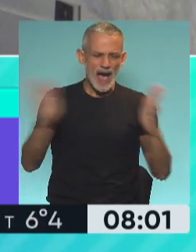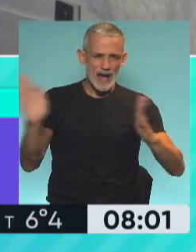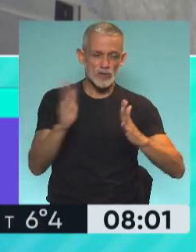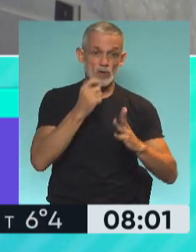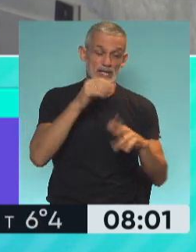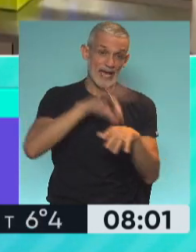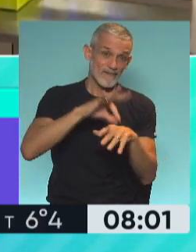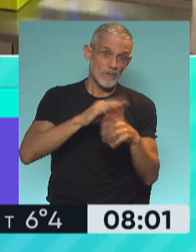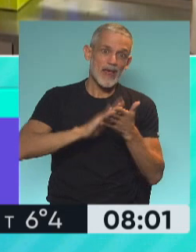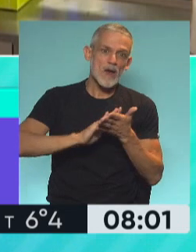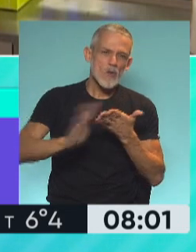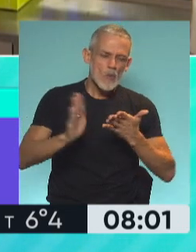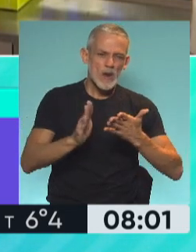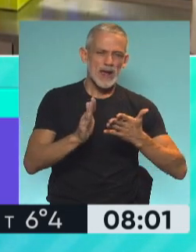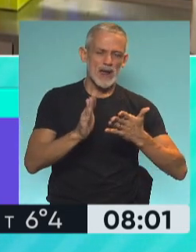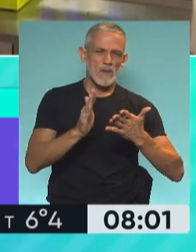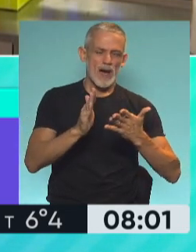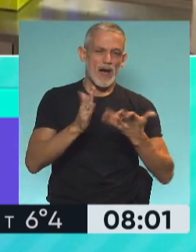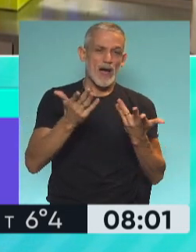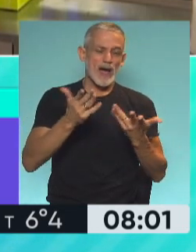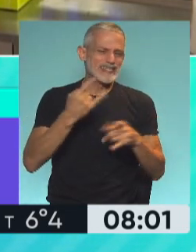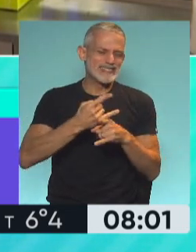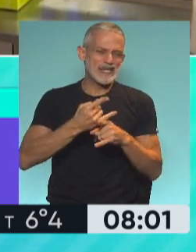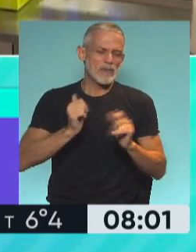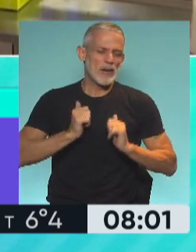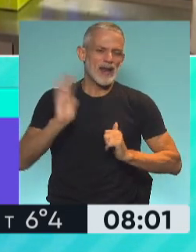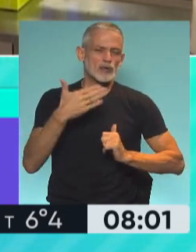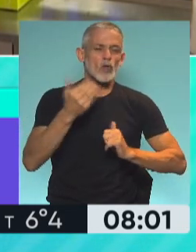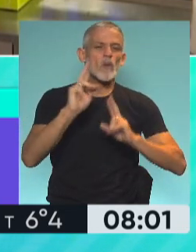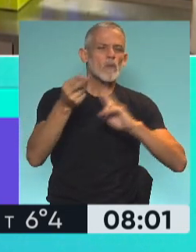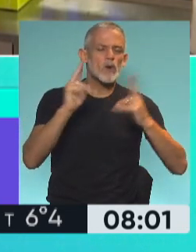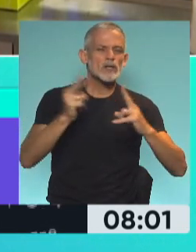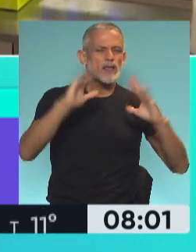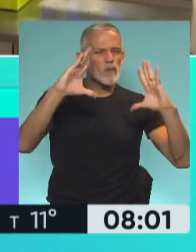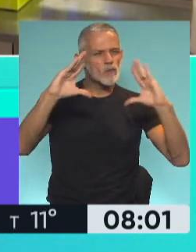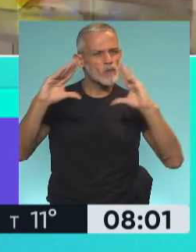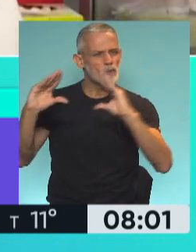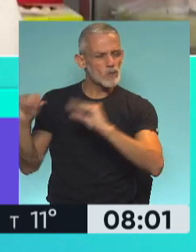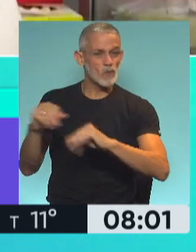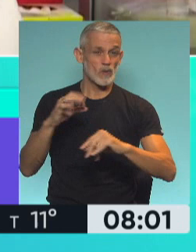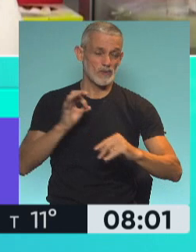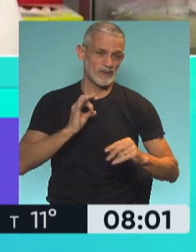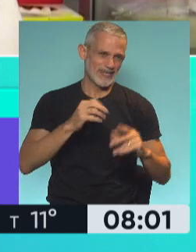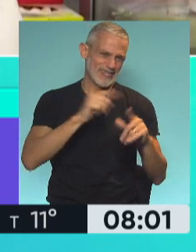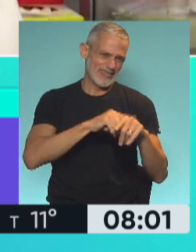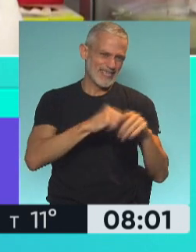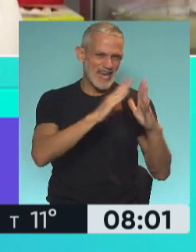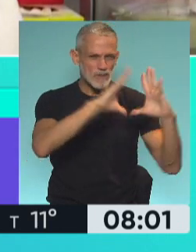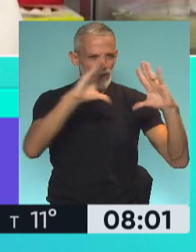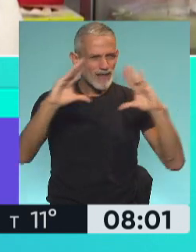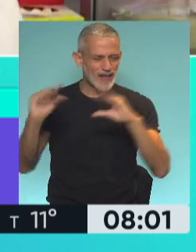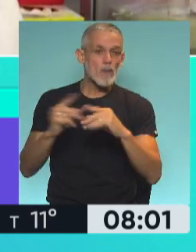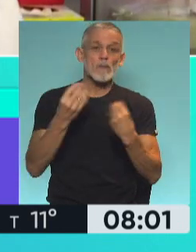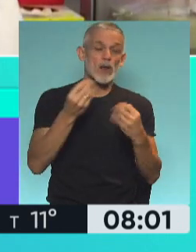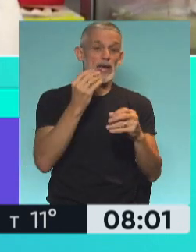aparece una enfermedad nueva, lo esperable es que la mortalidad vaya disminuyendo con el correr del tiempo, porque los